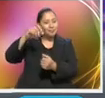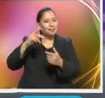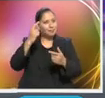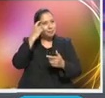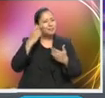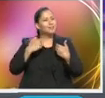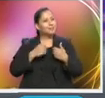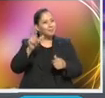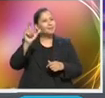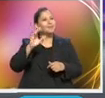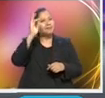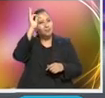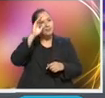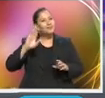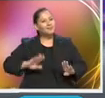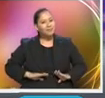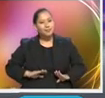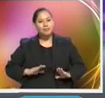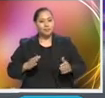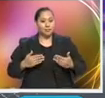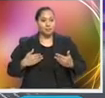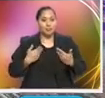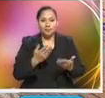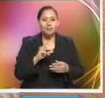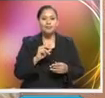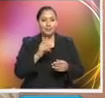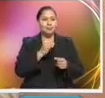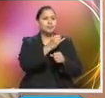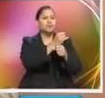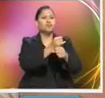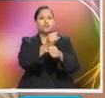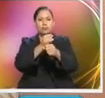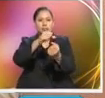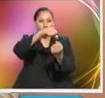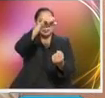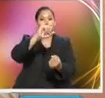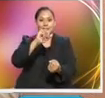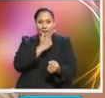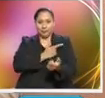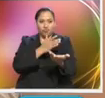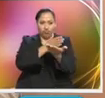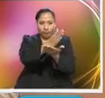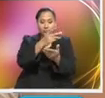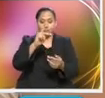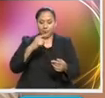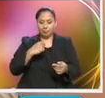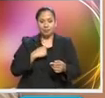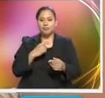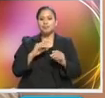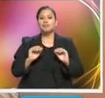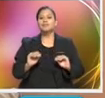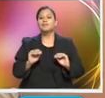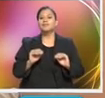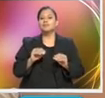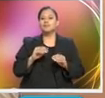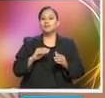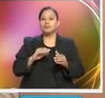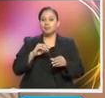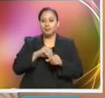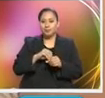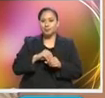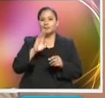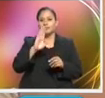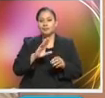entender tal vez un poquito más la personalidad de Freud, porque su teoría de pensamiento, su psicoanálisis está clarísimo a través de su escritura misma